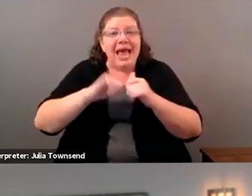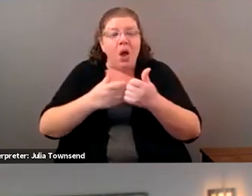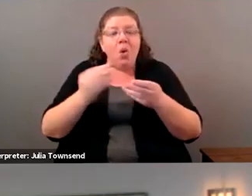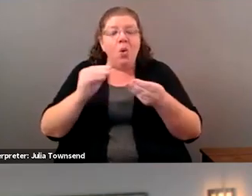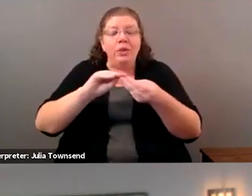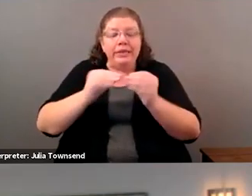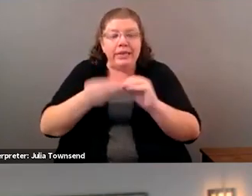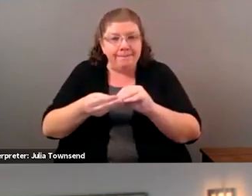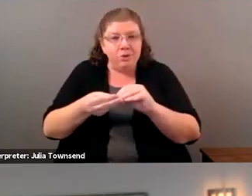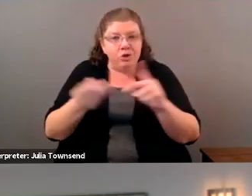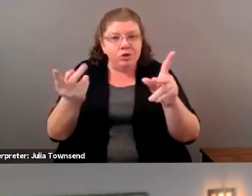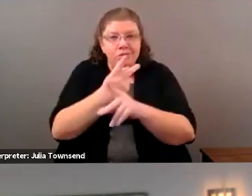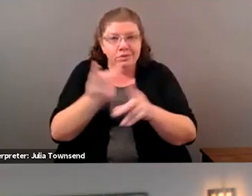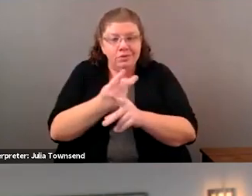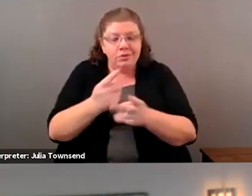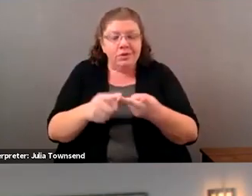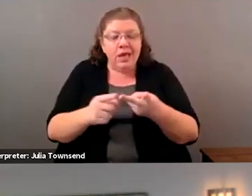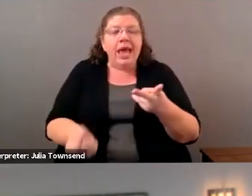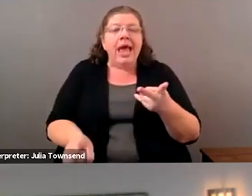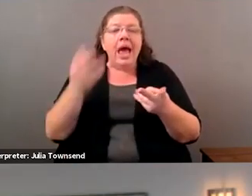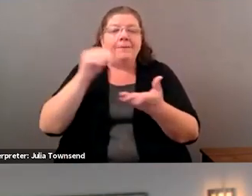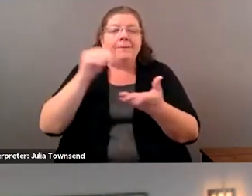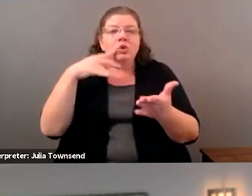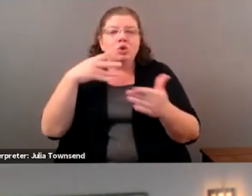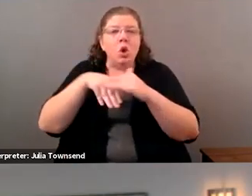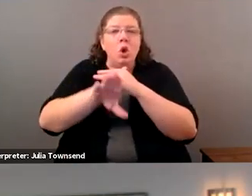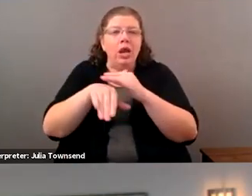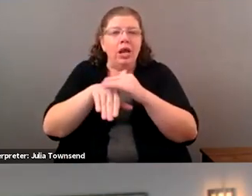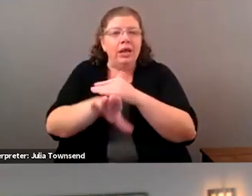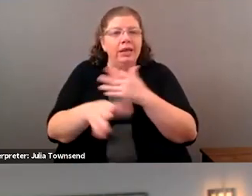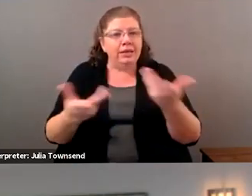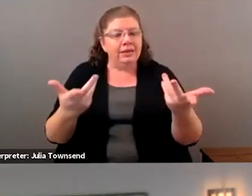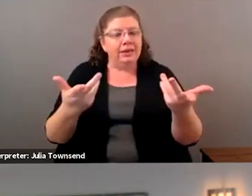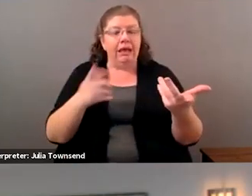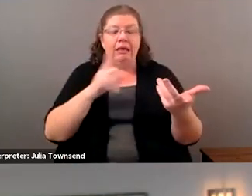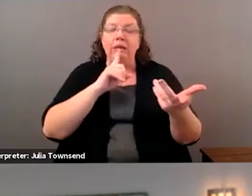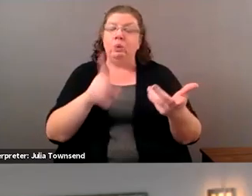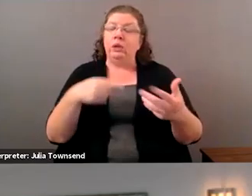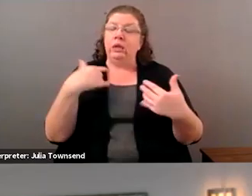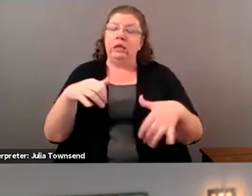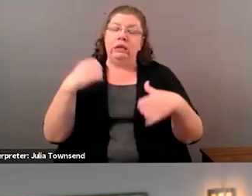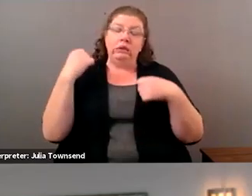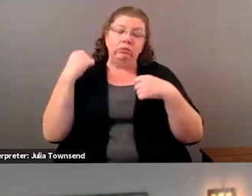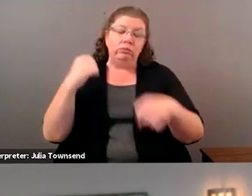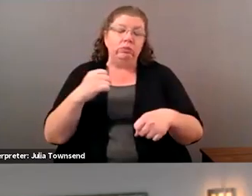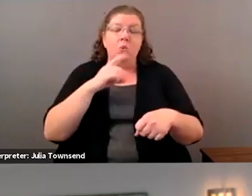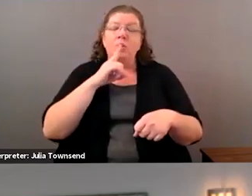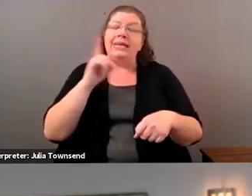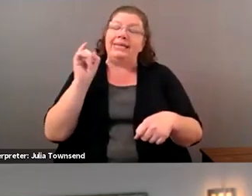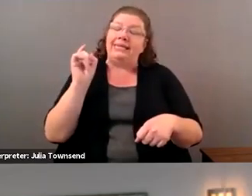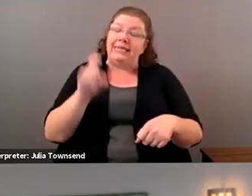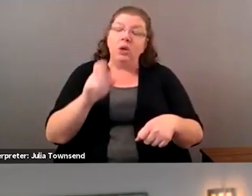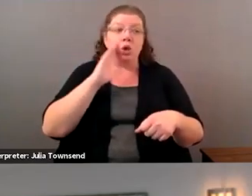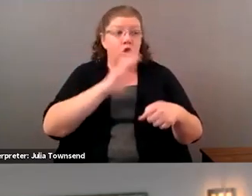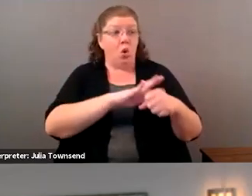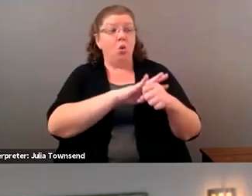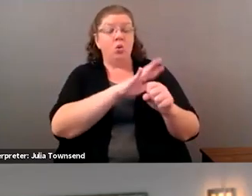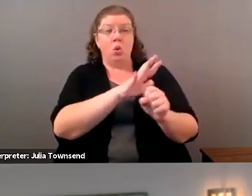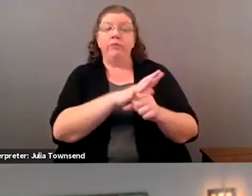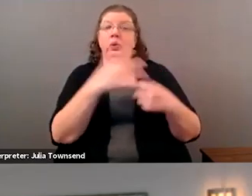los números cuáles son los dígitos y cuántos estudiantes están beneficiándose y creo que tenemos una necesidad desesperada sabemos que